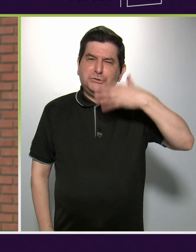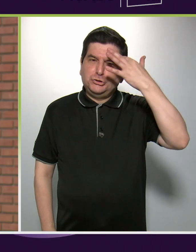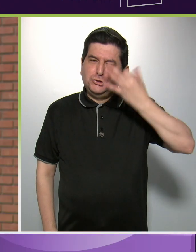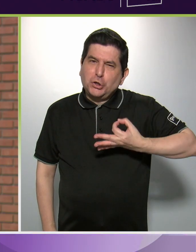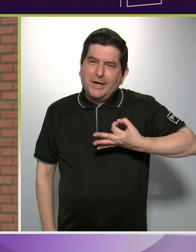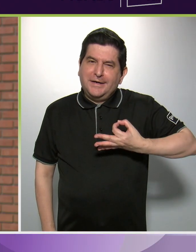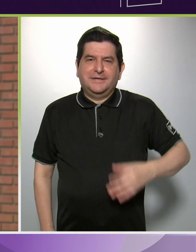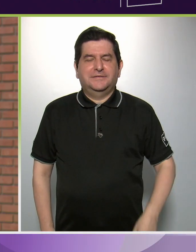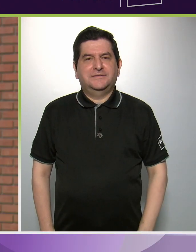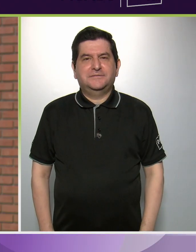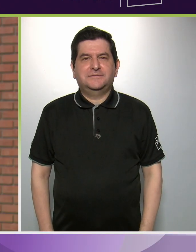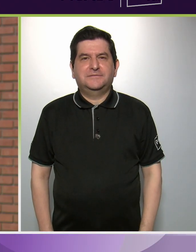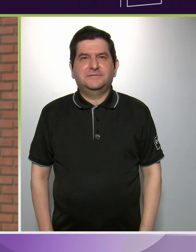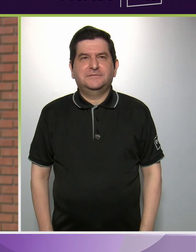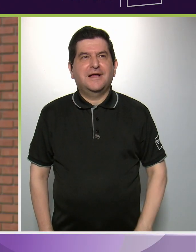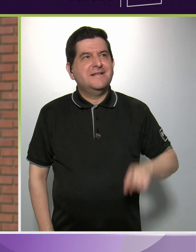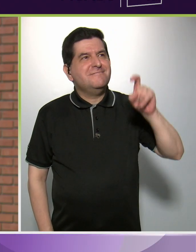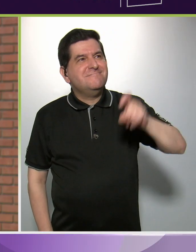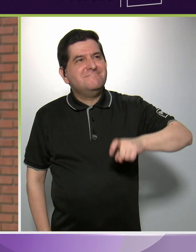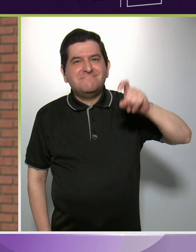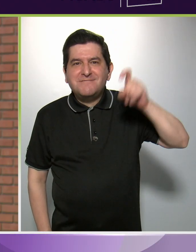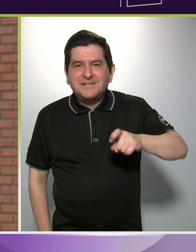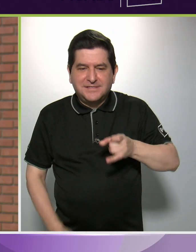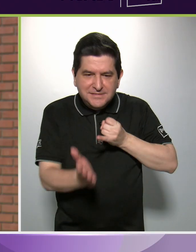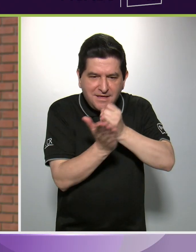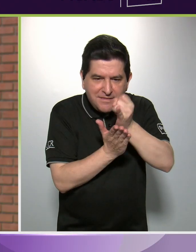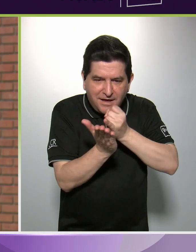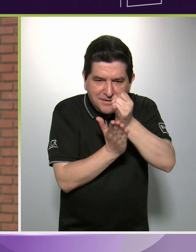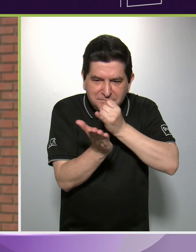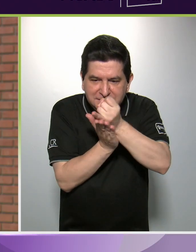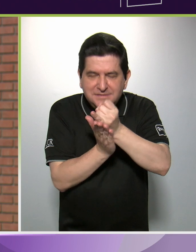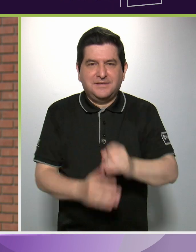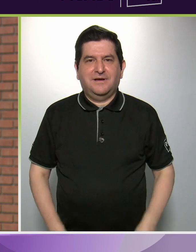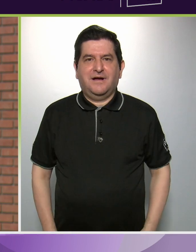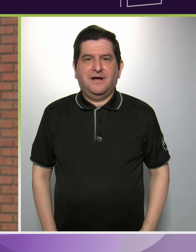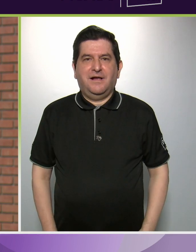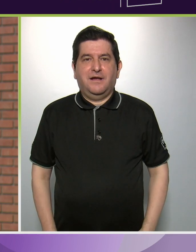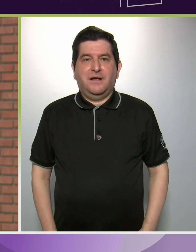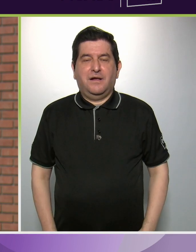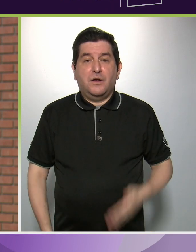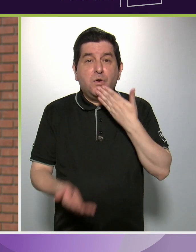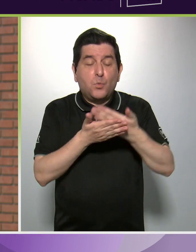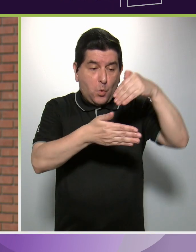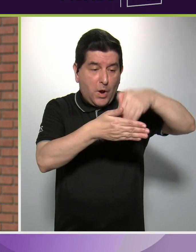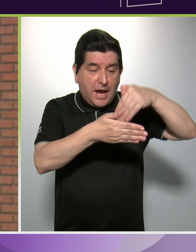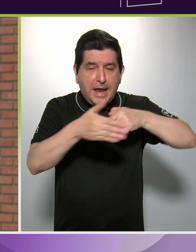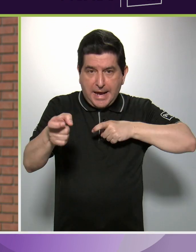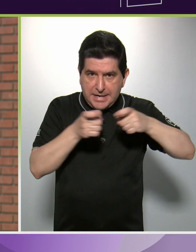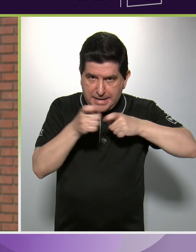Yo creo que la necesidad de investigar, la necesidad de contar con buenos